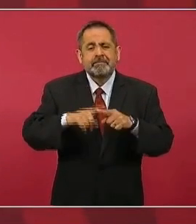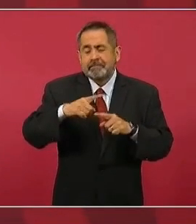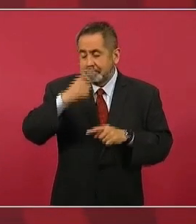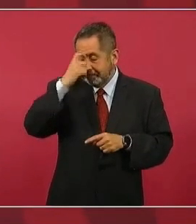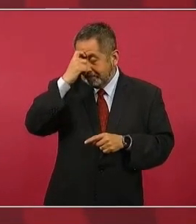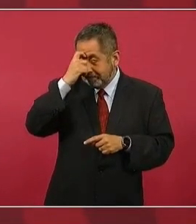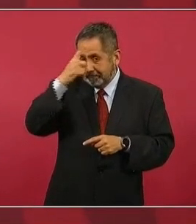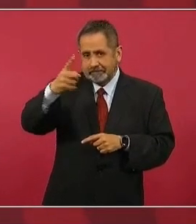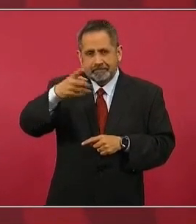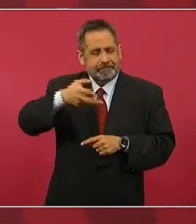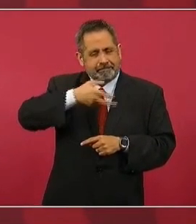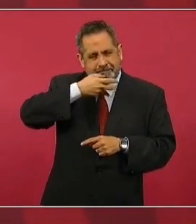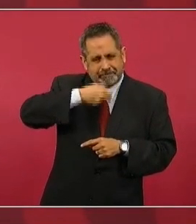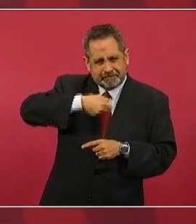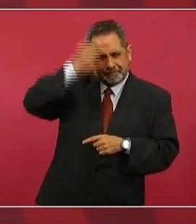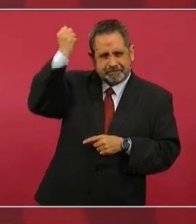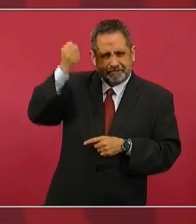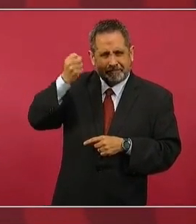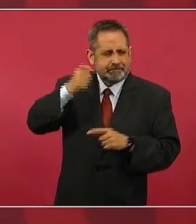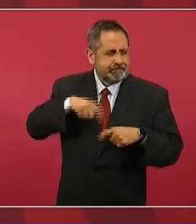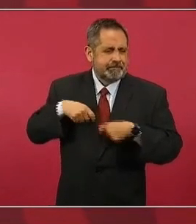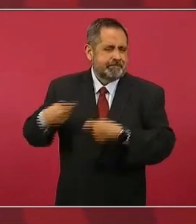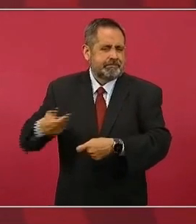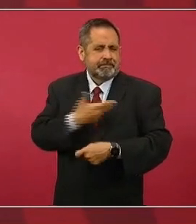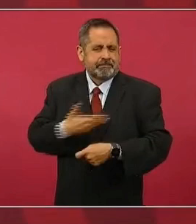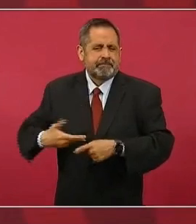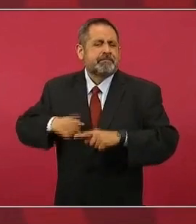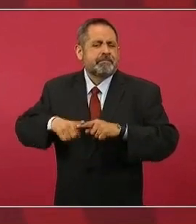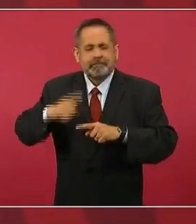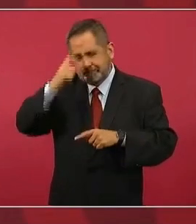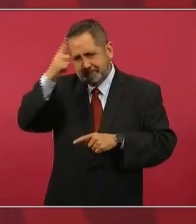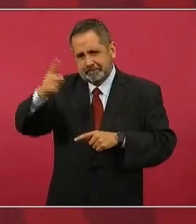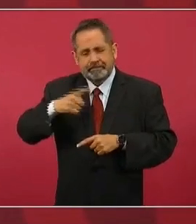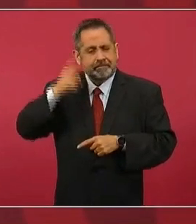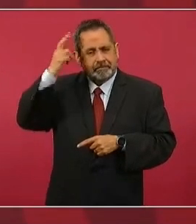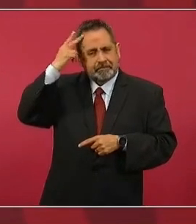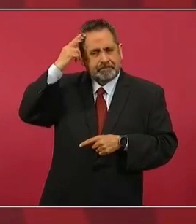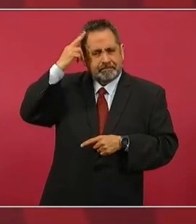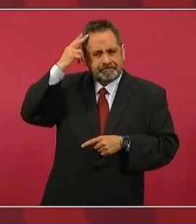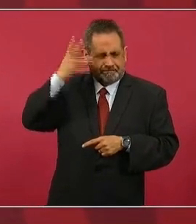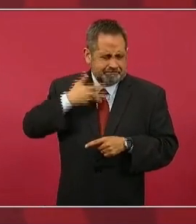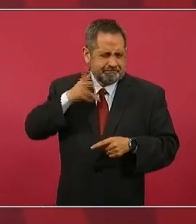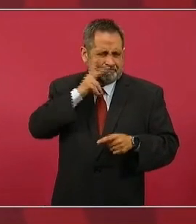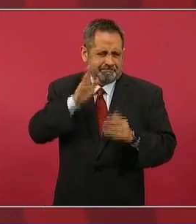inventó Porfirio Díaz, lo puedo probar.